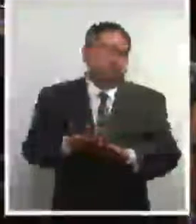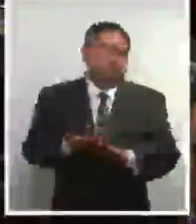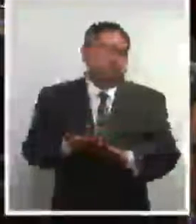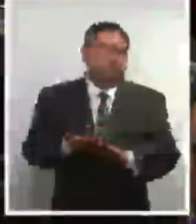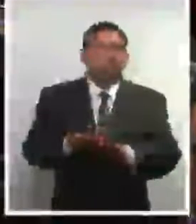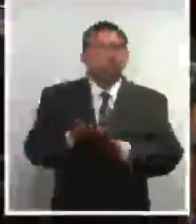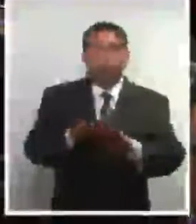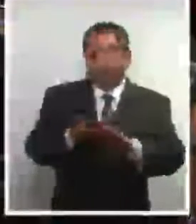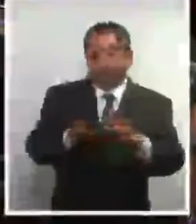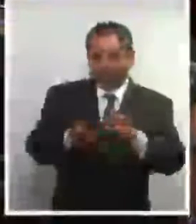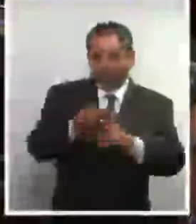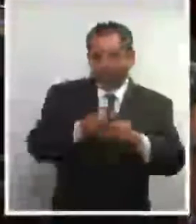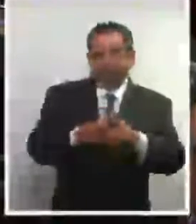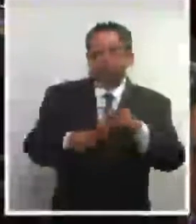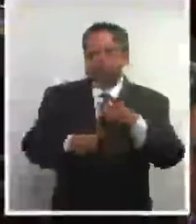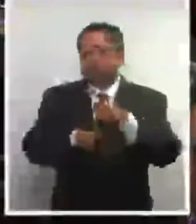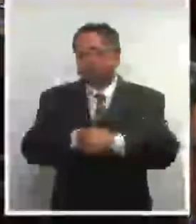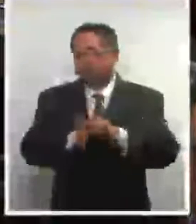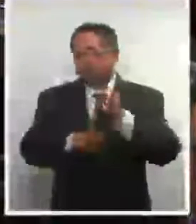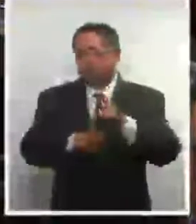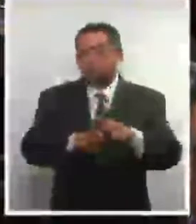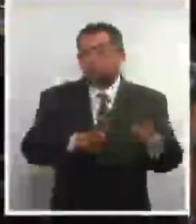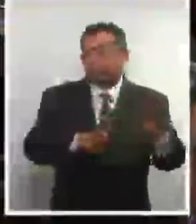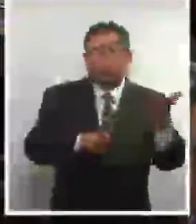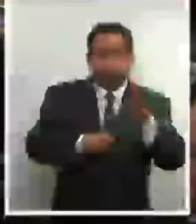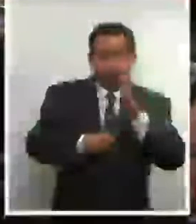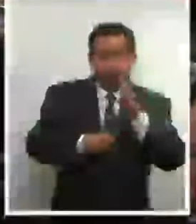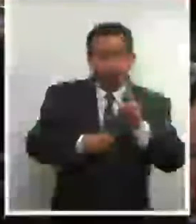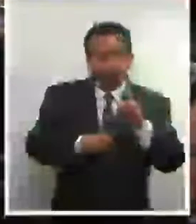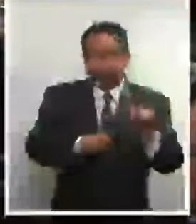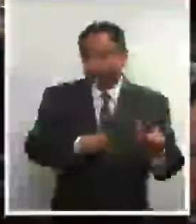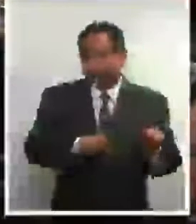que deriven de los daños y perjuicios